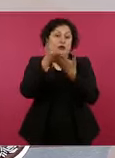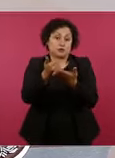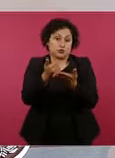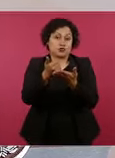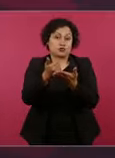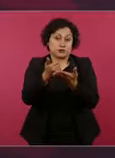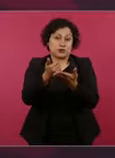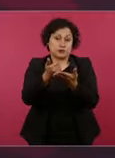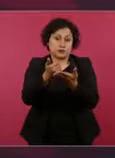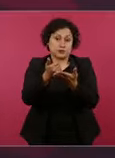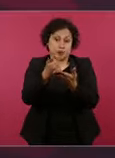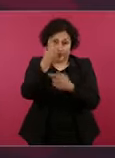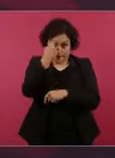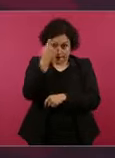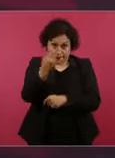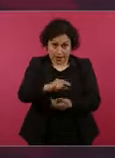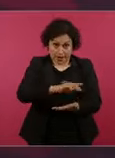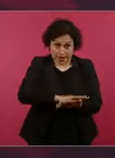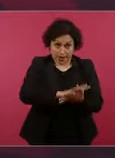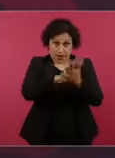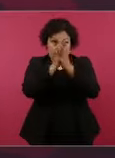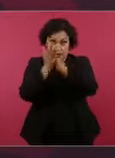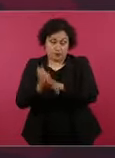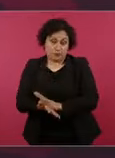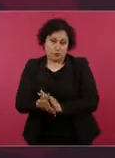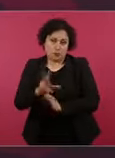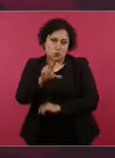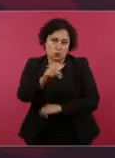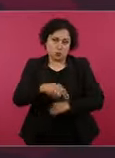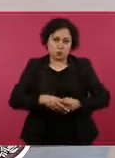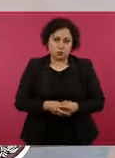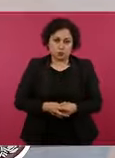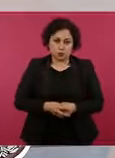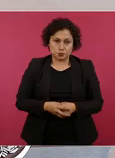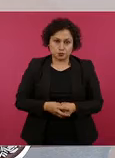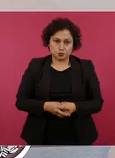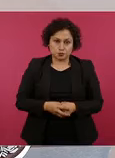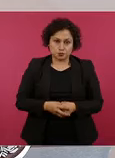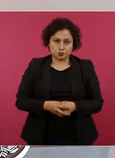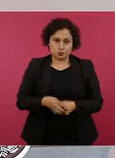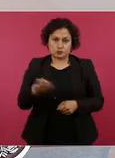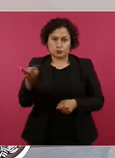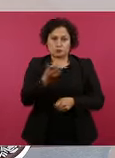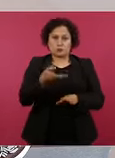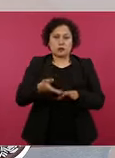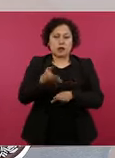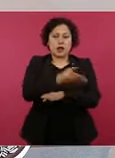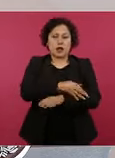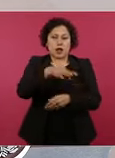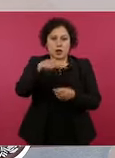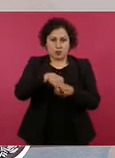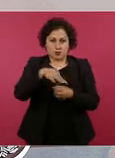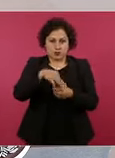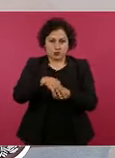de la transformación por la vía electoral. Llamaban a no votar.